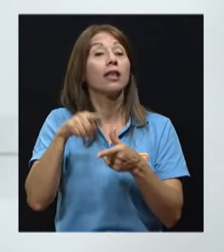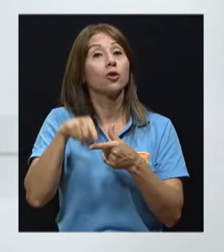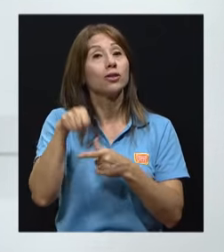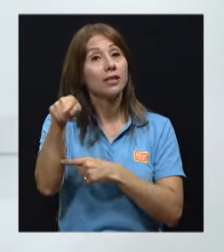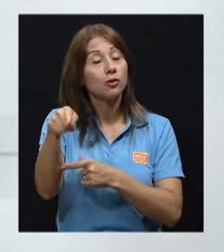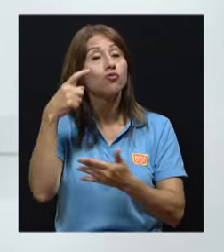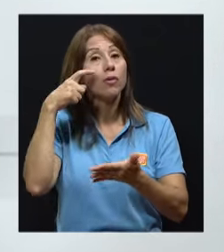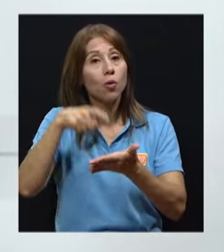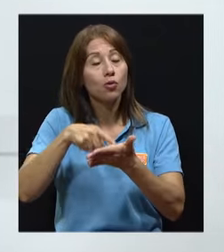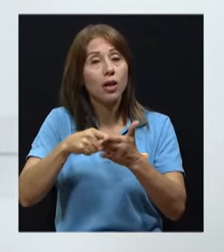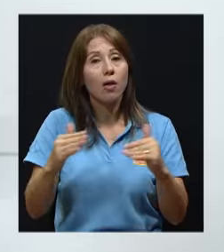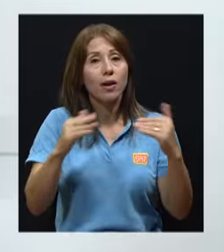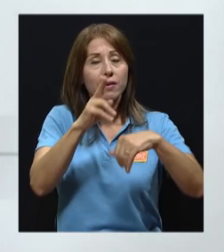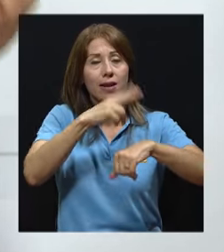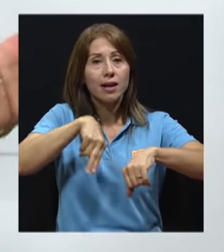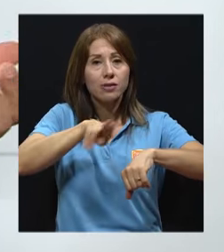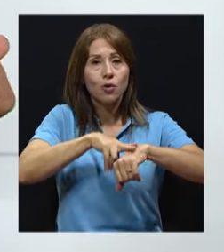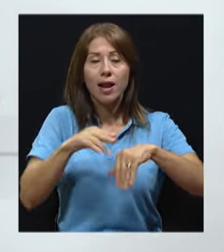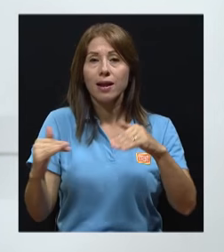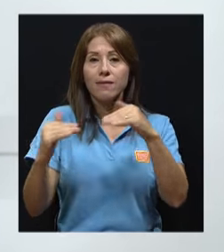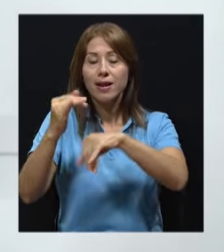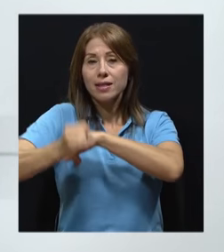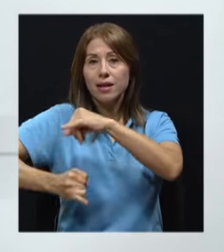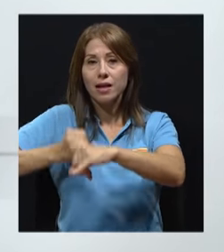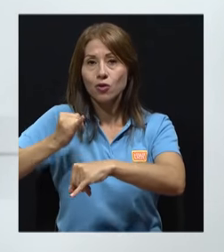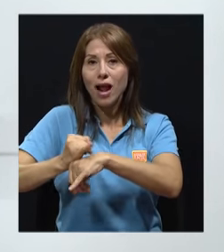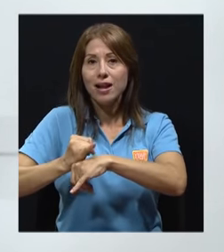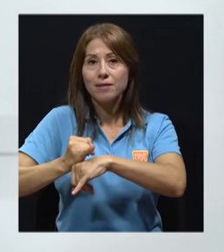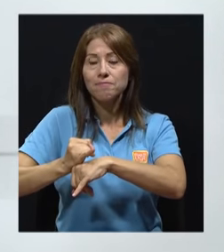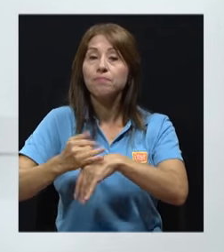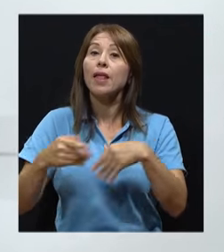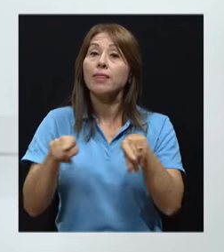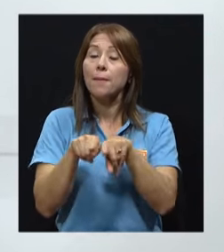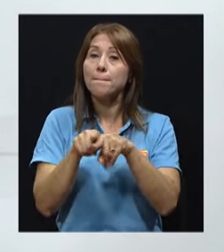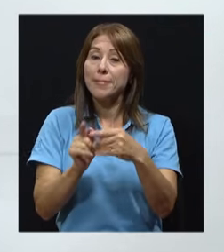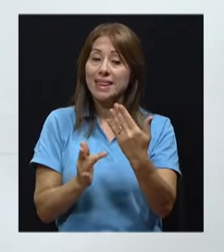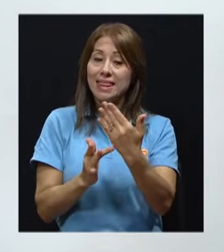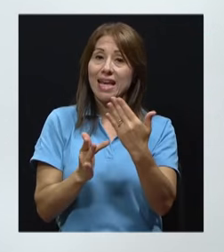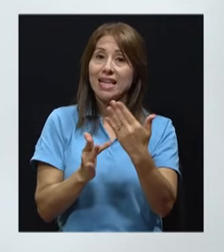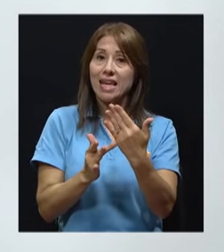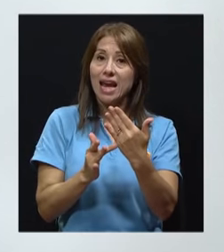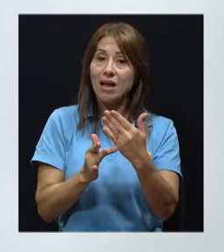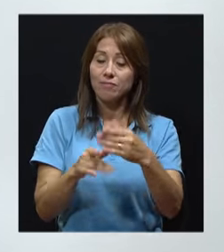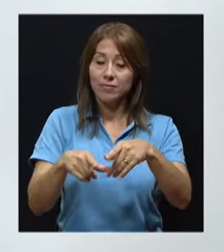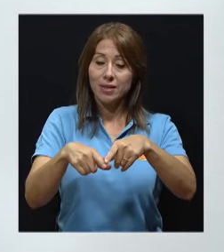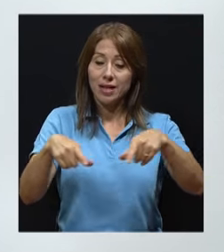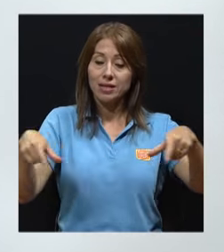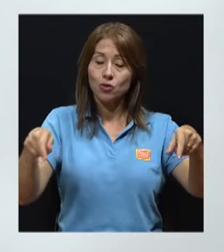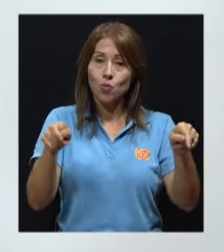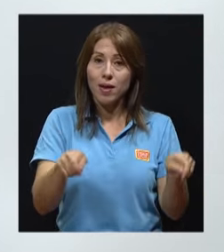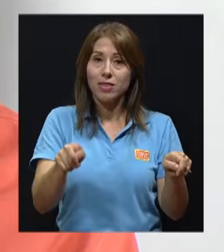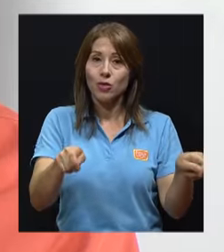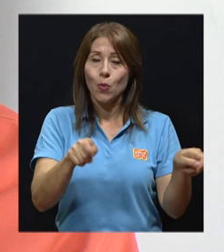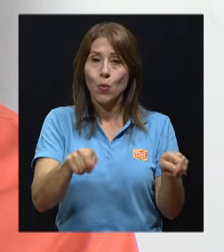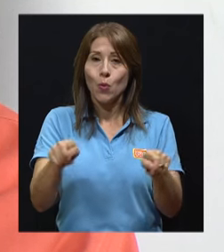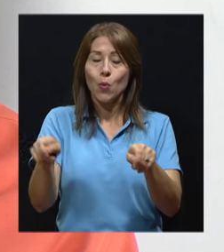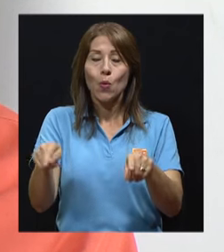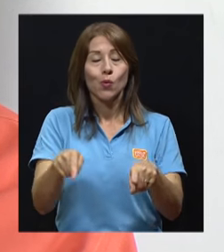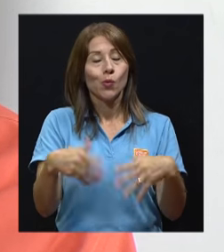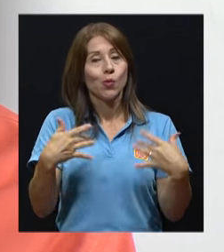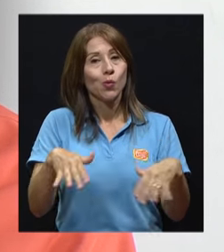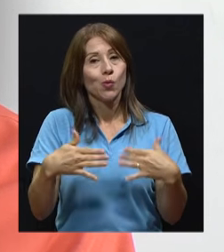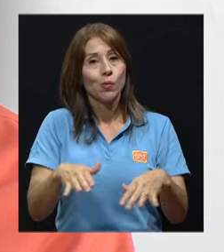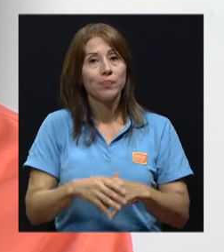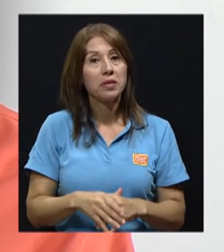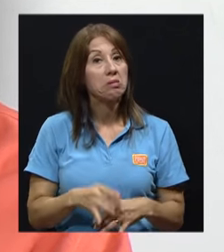reconocido tanto a nivel nacional como a nivel internacional lo impecable de la técnica del instrumento inter